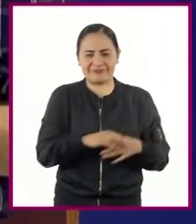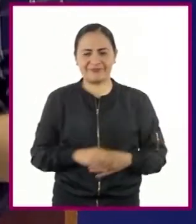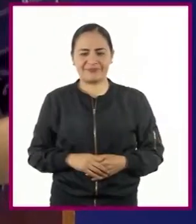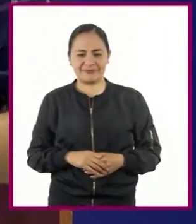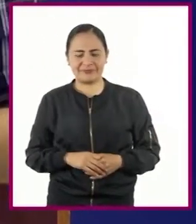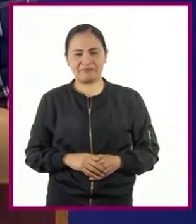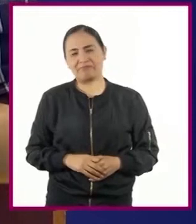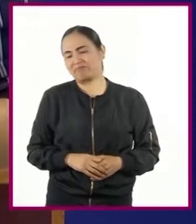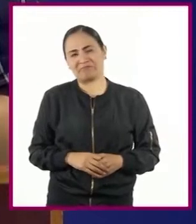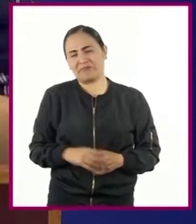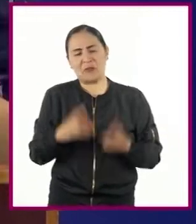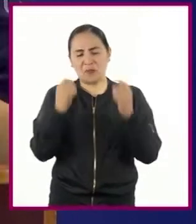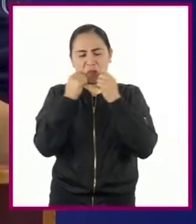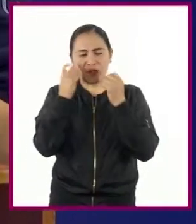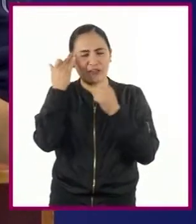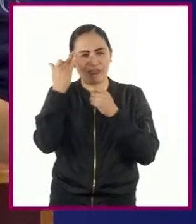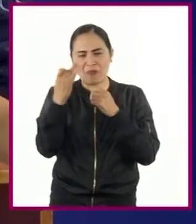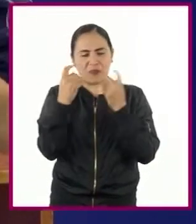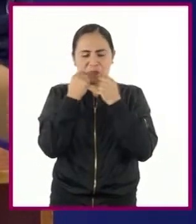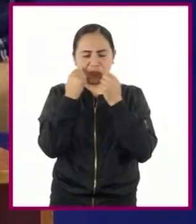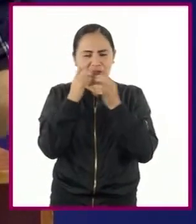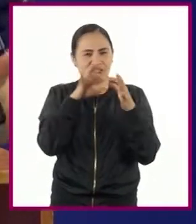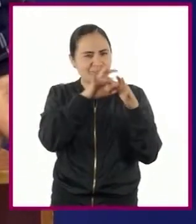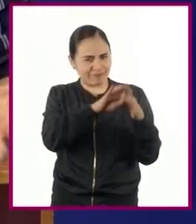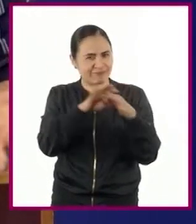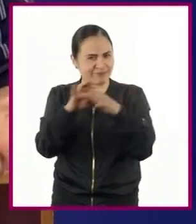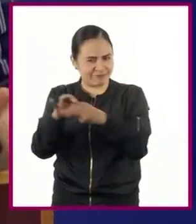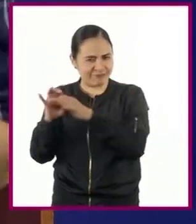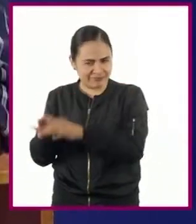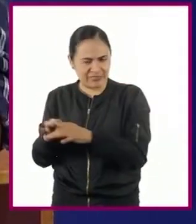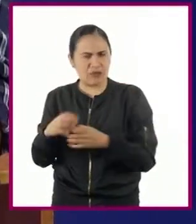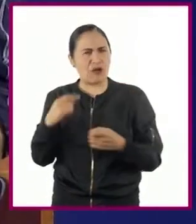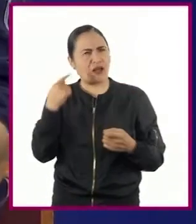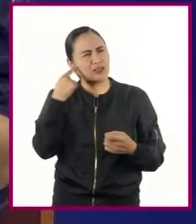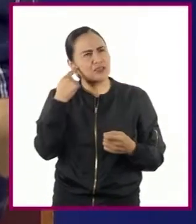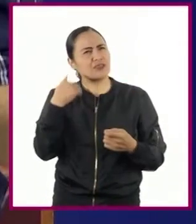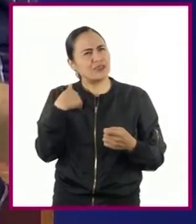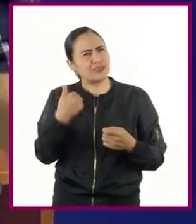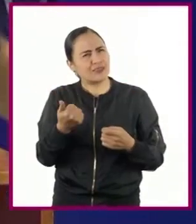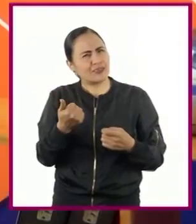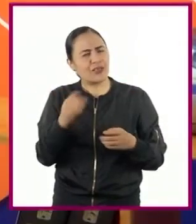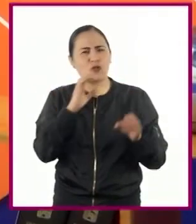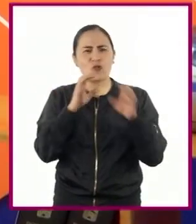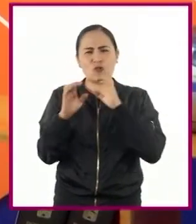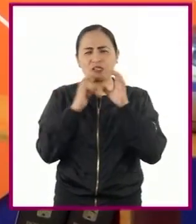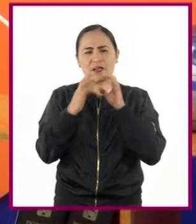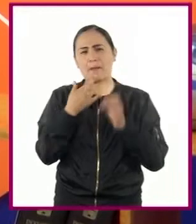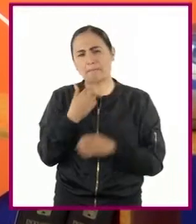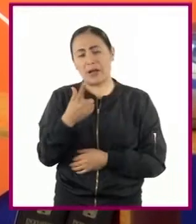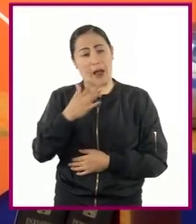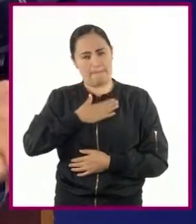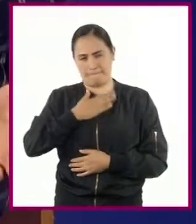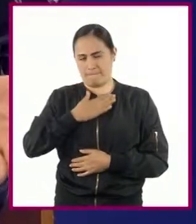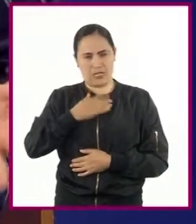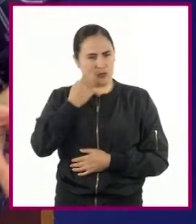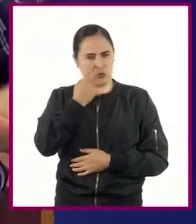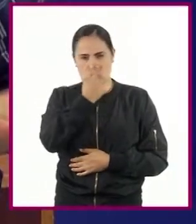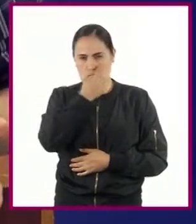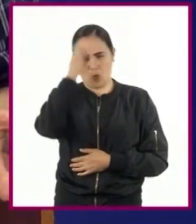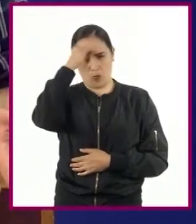para cualquier momento. Además de entenderse, se disfruta y comunica mejor. Bueno, desde mi punto de vista,